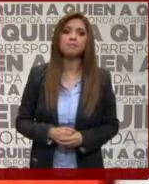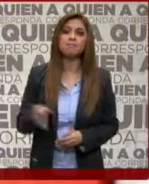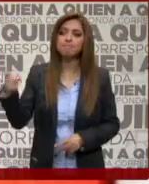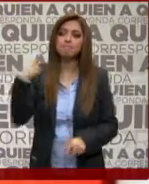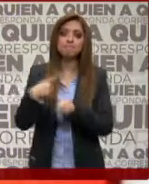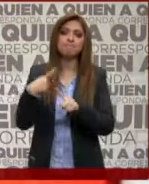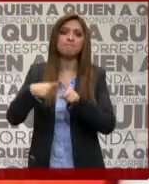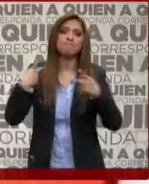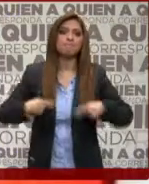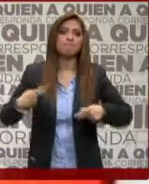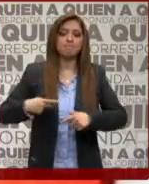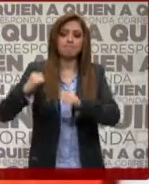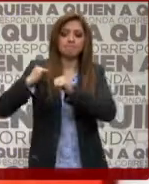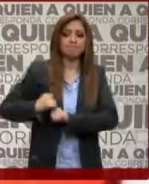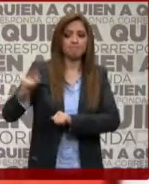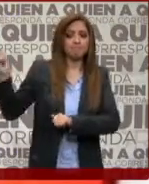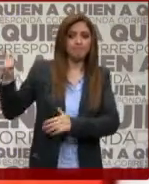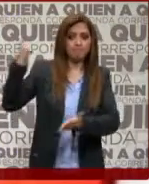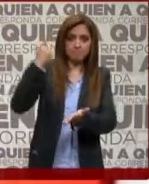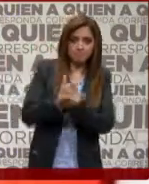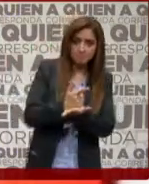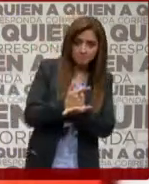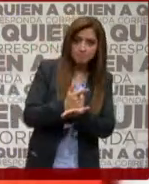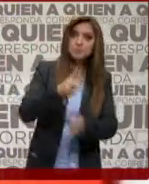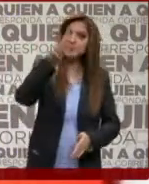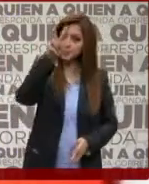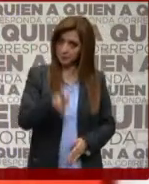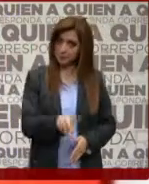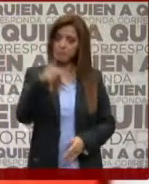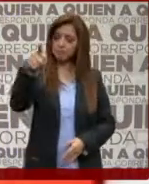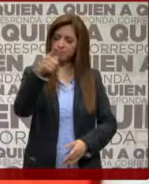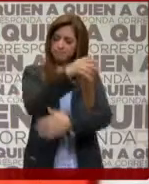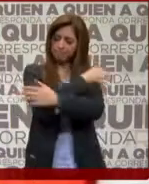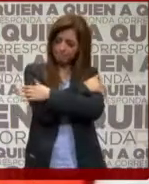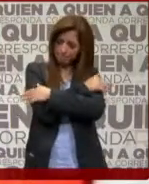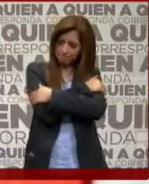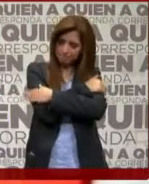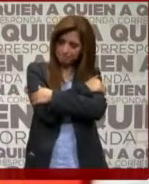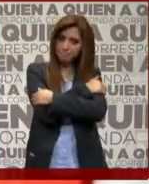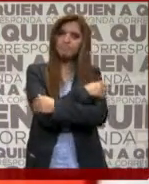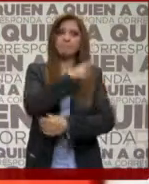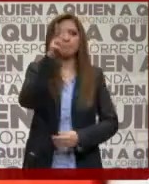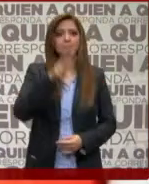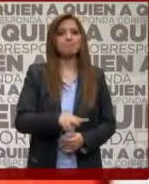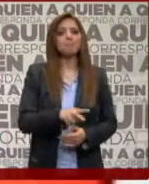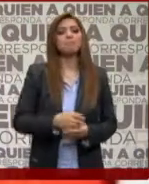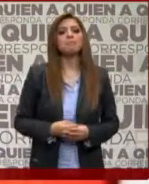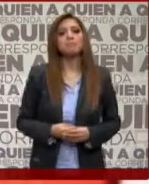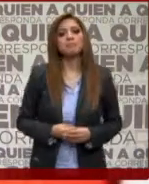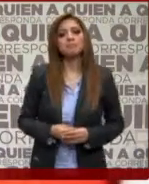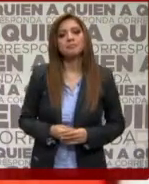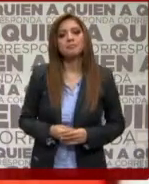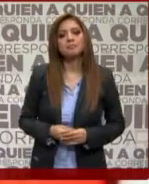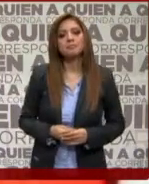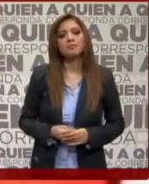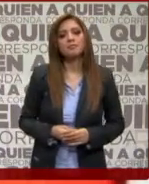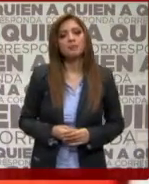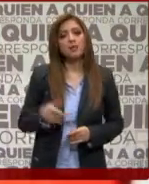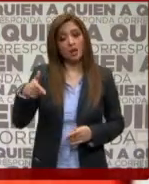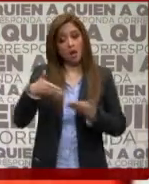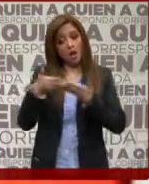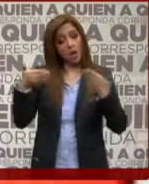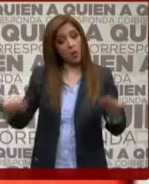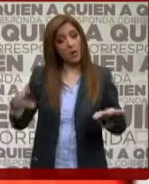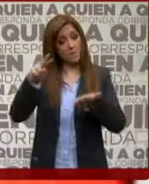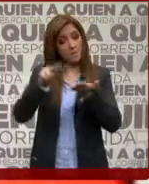jorge garralda por el cual pues jorge te mandamos un abrazo muy cálido y firmando con la secretaria